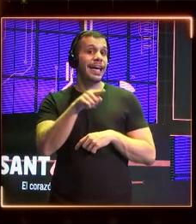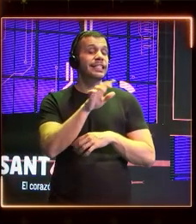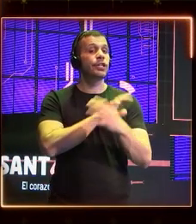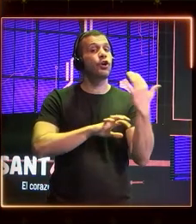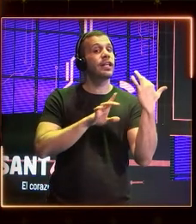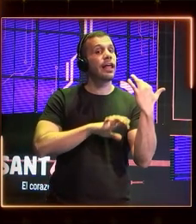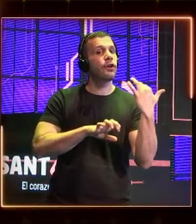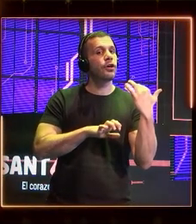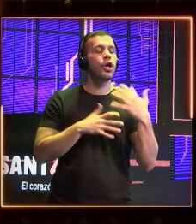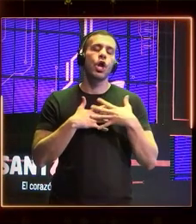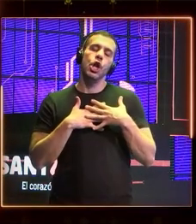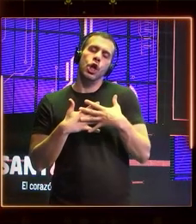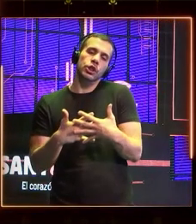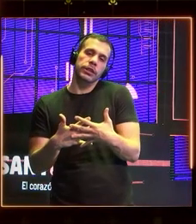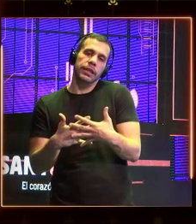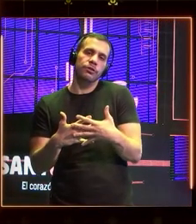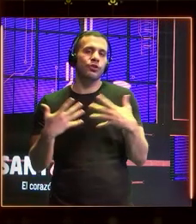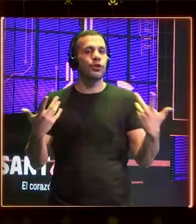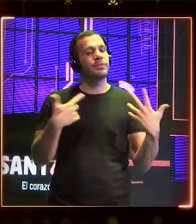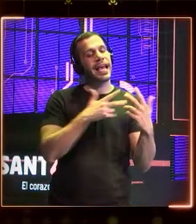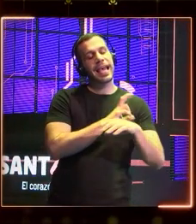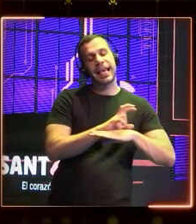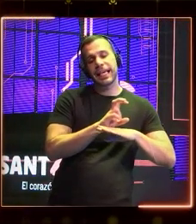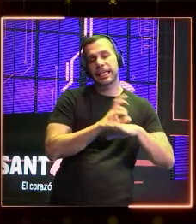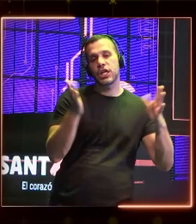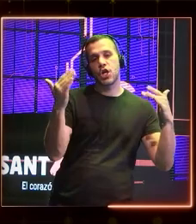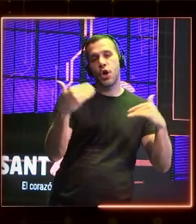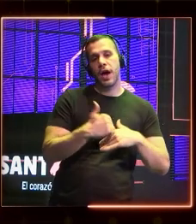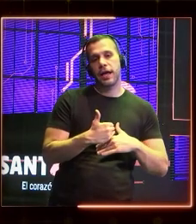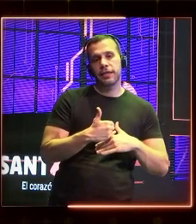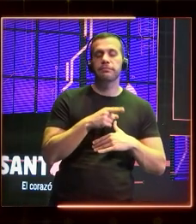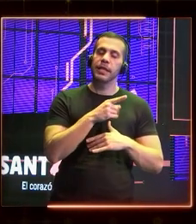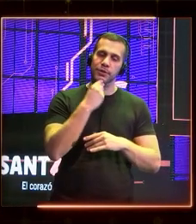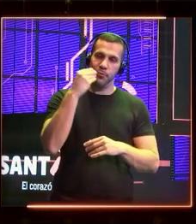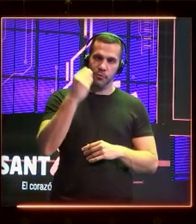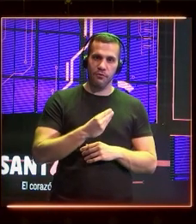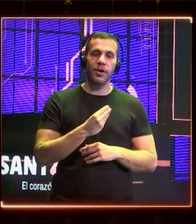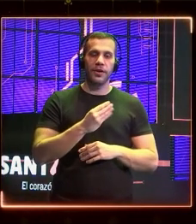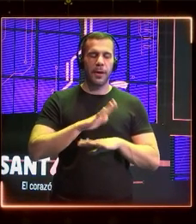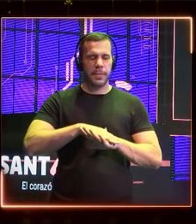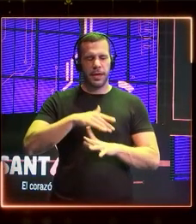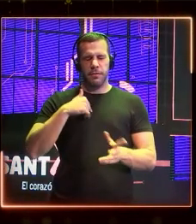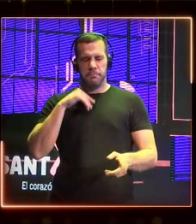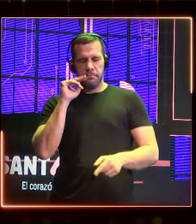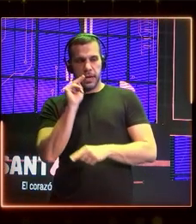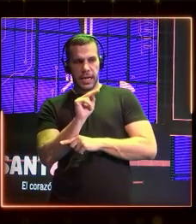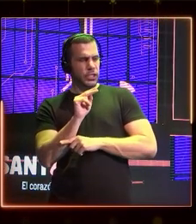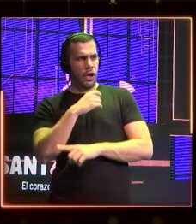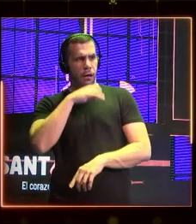siento no lo tenemos en gris es muy bueno muy bueno me